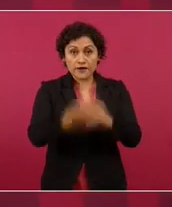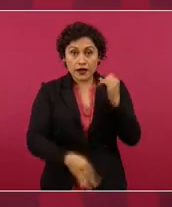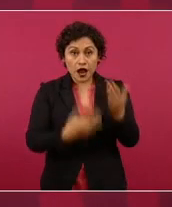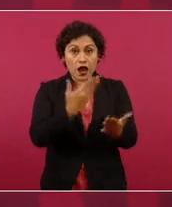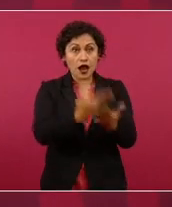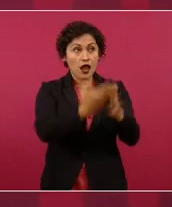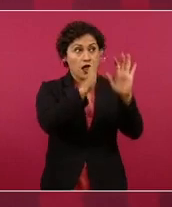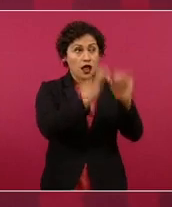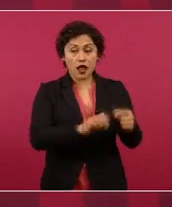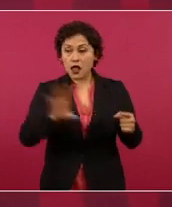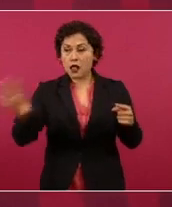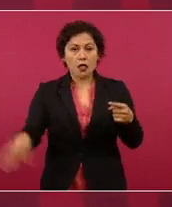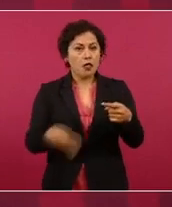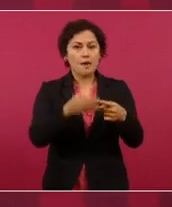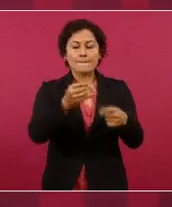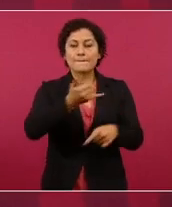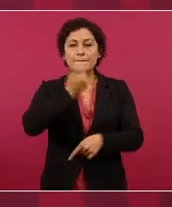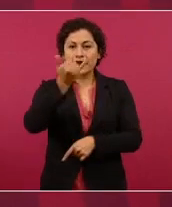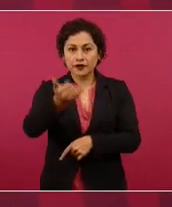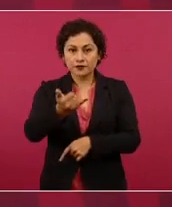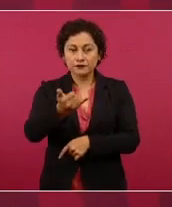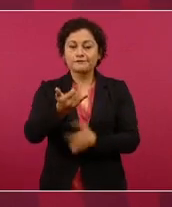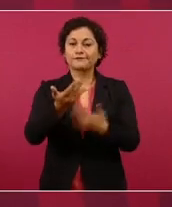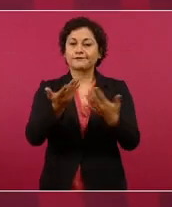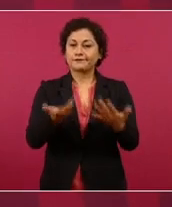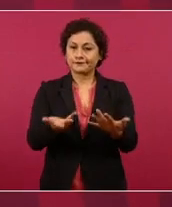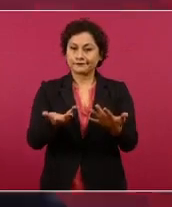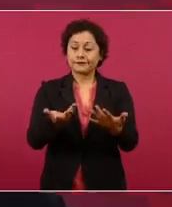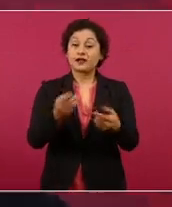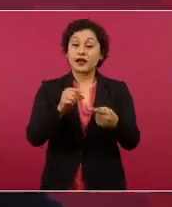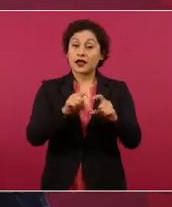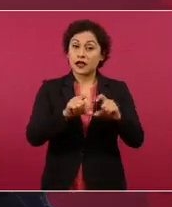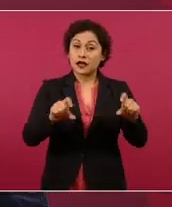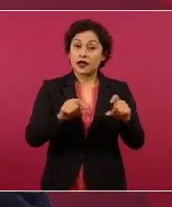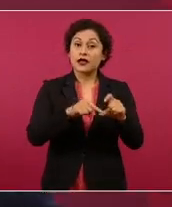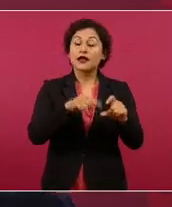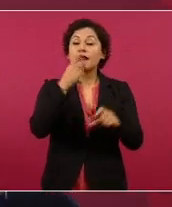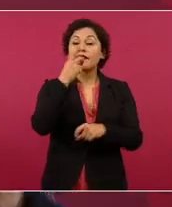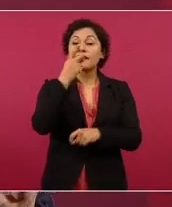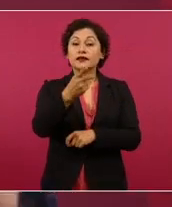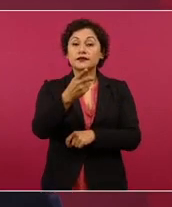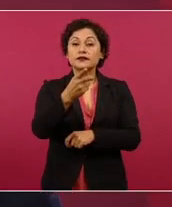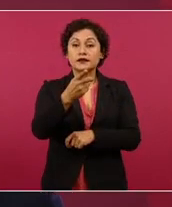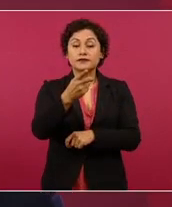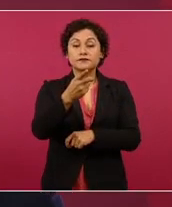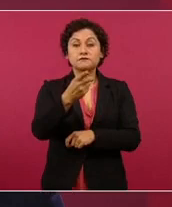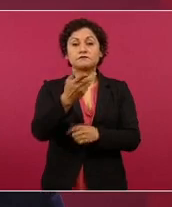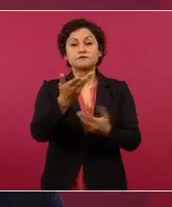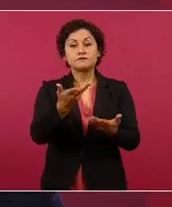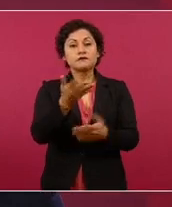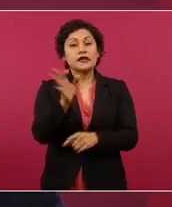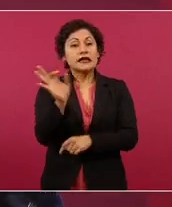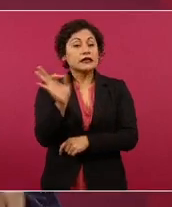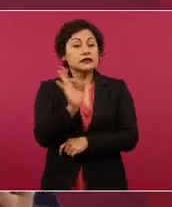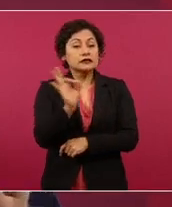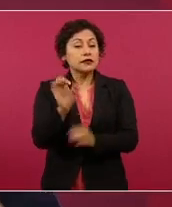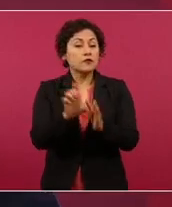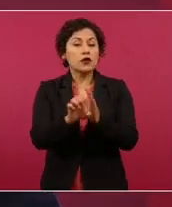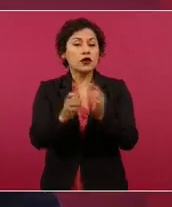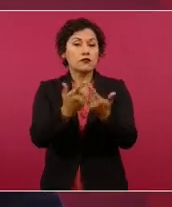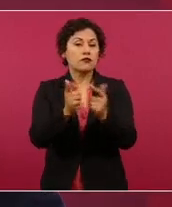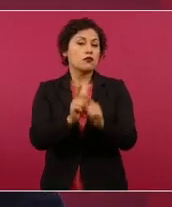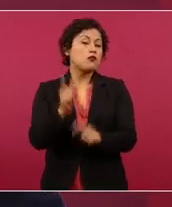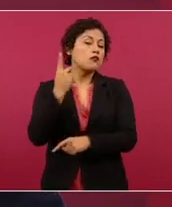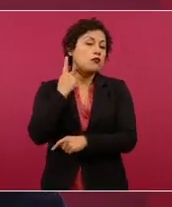fue aprobado. El párrafo consiste en que adicionalmente u optativamente, si no obtenían el